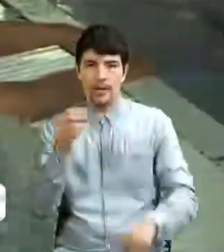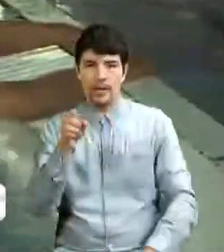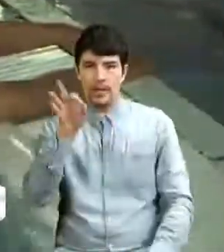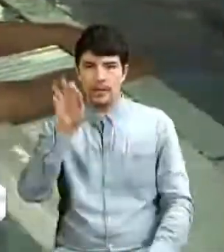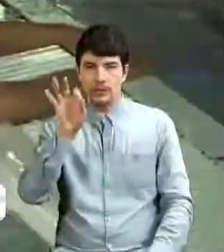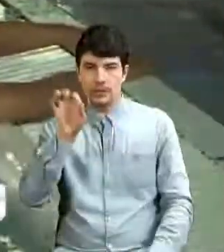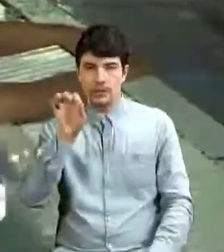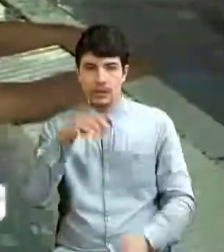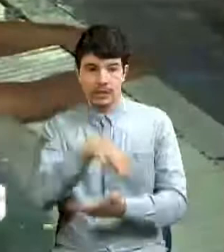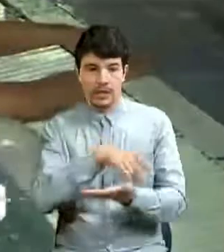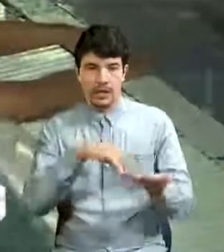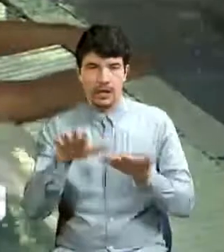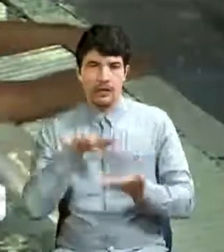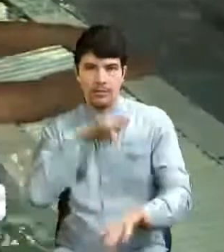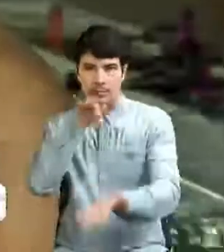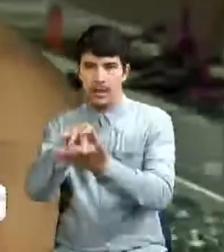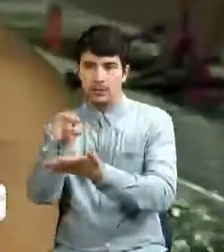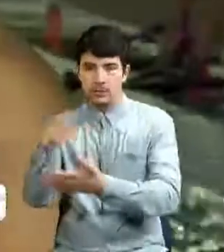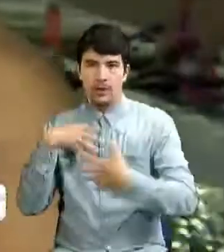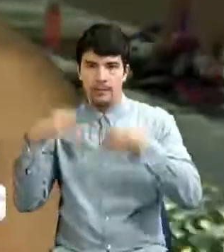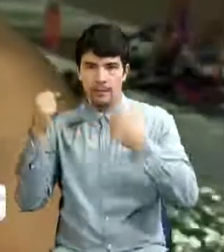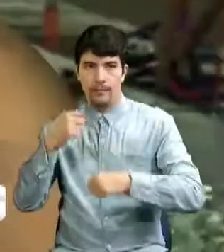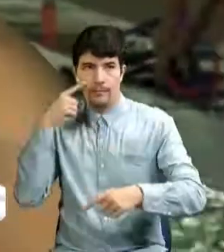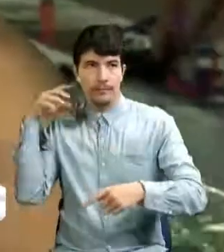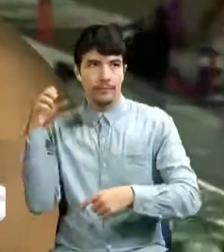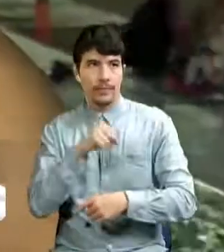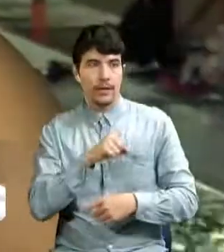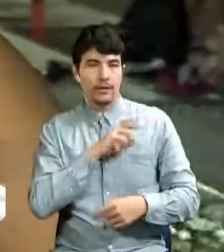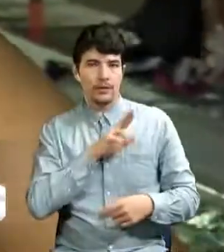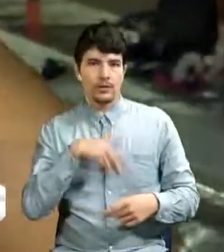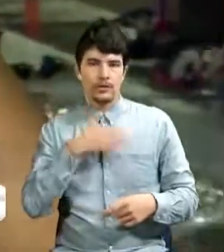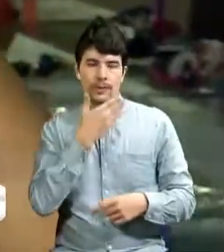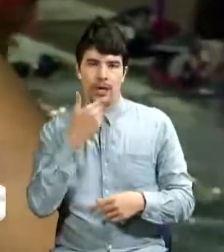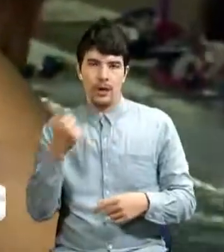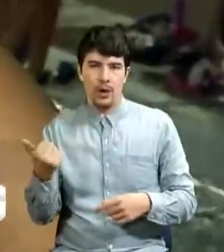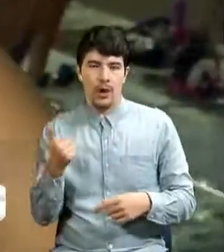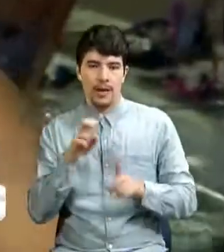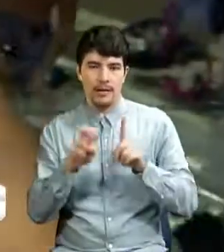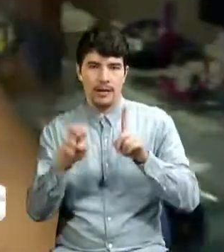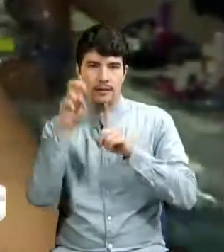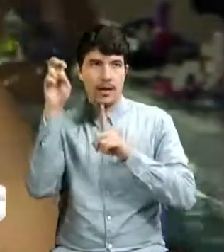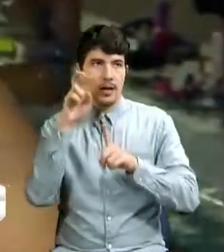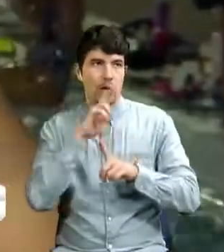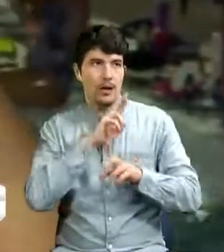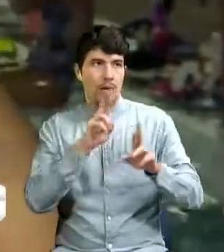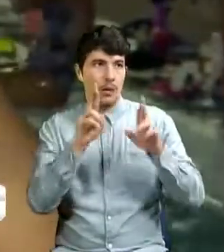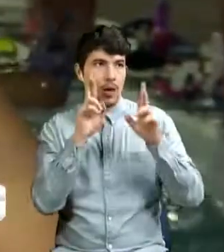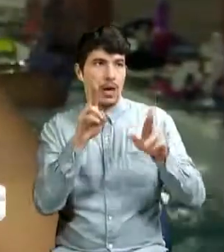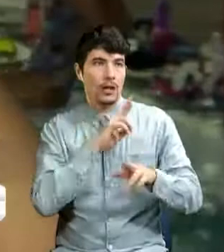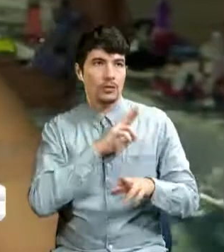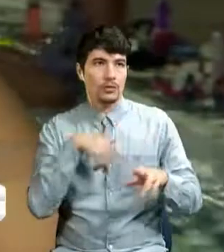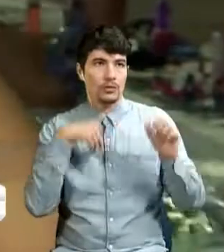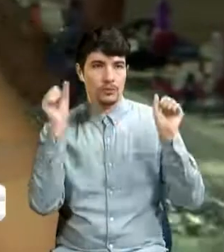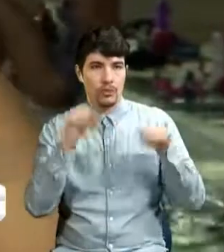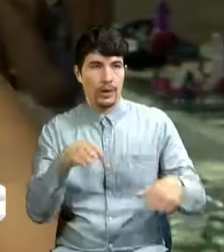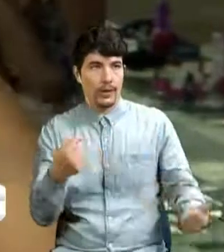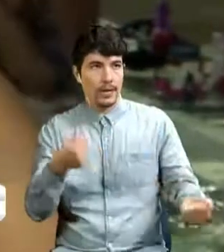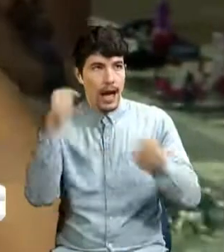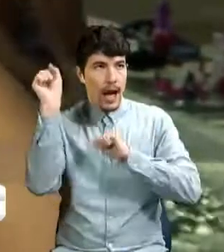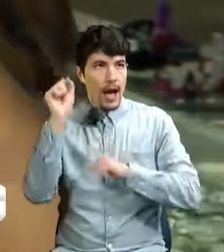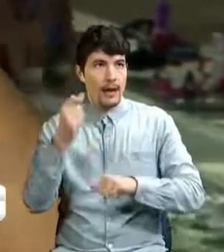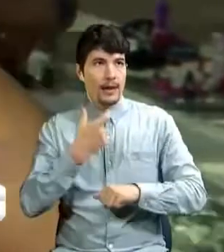santandereanos irán por sus propios objetivos bajar nuestras marcas si podemos pues carlos ganar